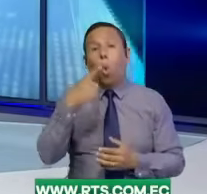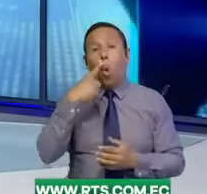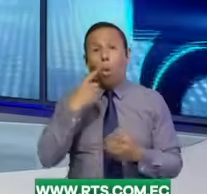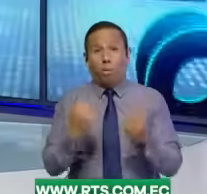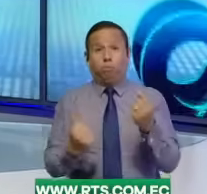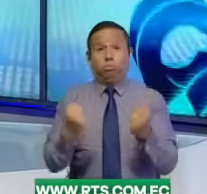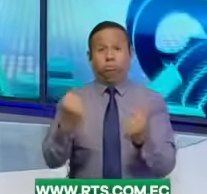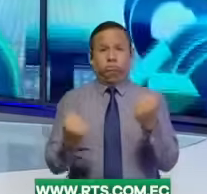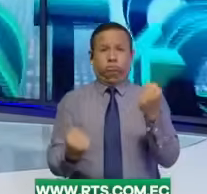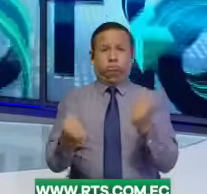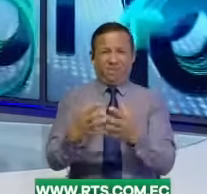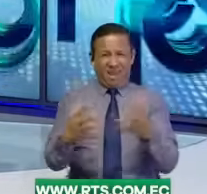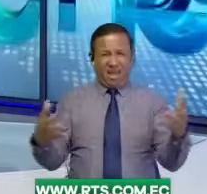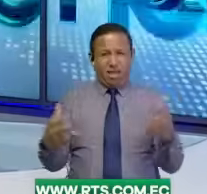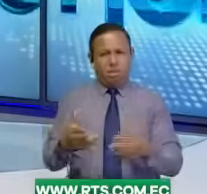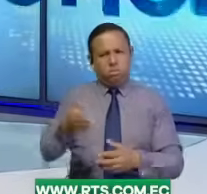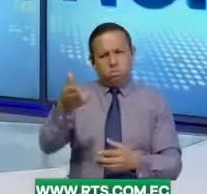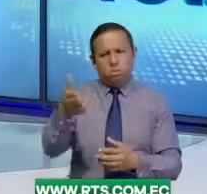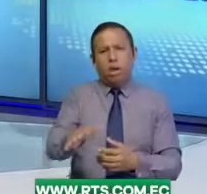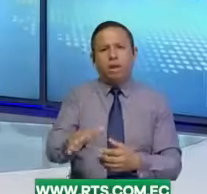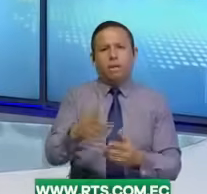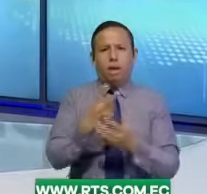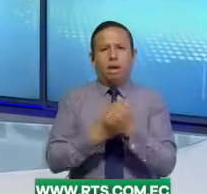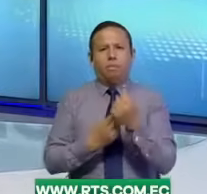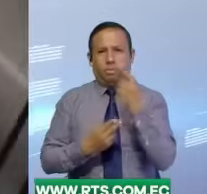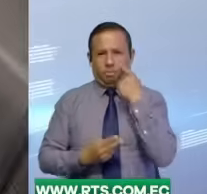Los detalles en la siguiente nota.